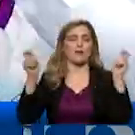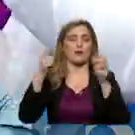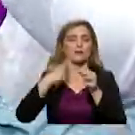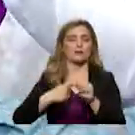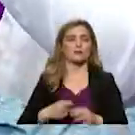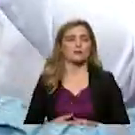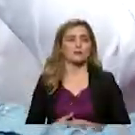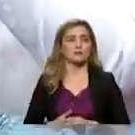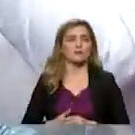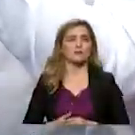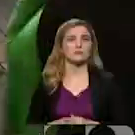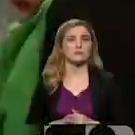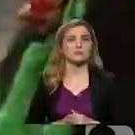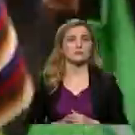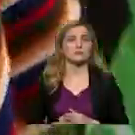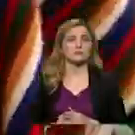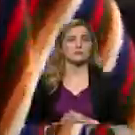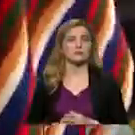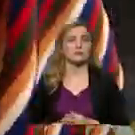¡Viva!